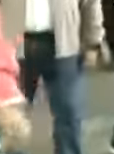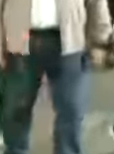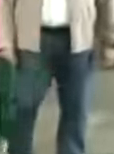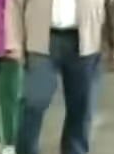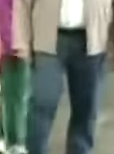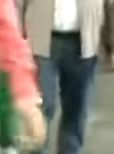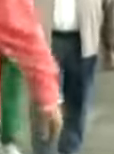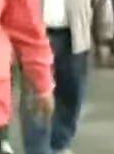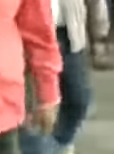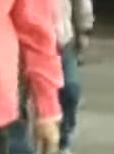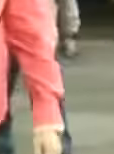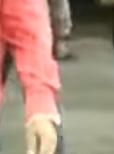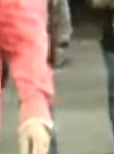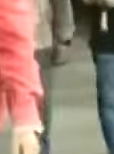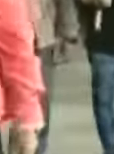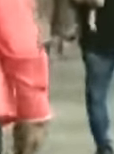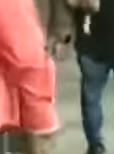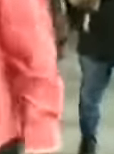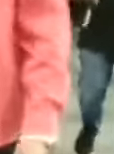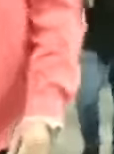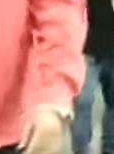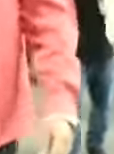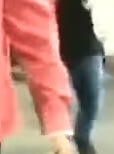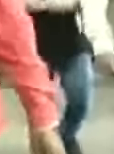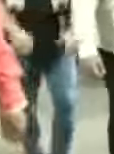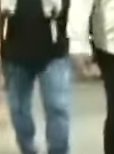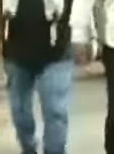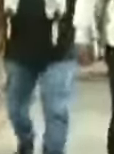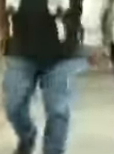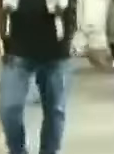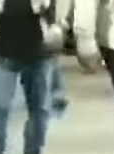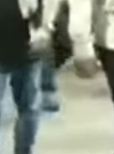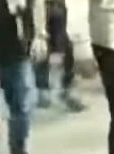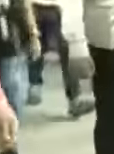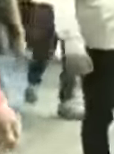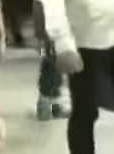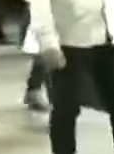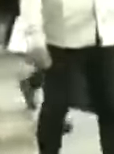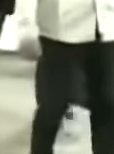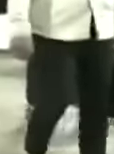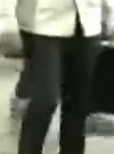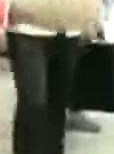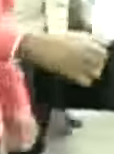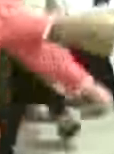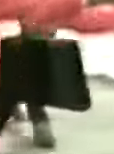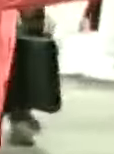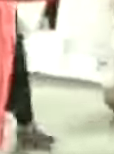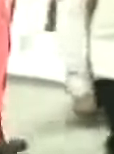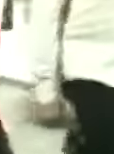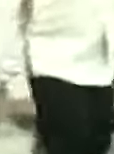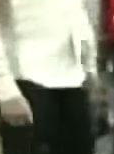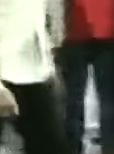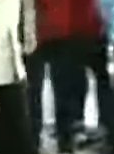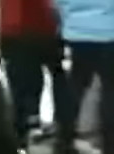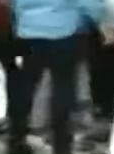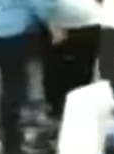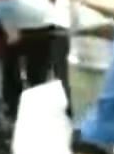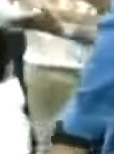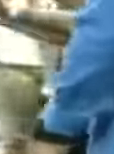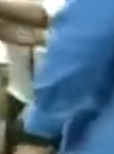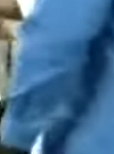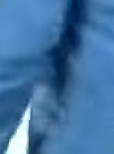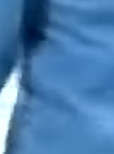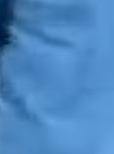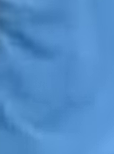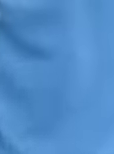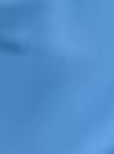pueblo. Vemos allí en las imágenes la llegada del jefe de Estado Nicolás Maduro Moros en compañía de la primera combatiente,